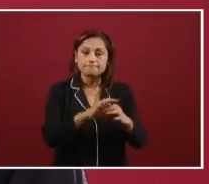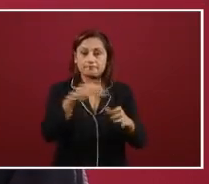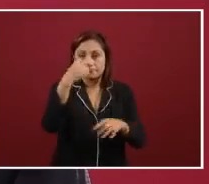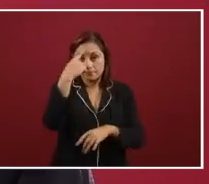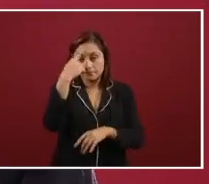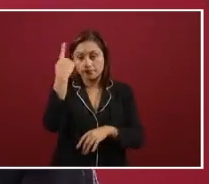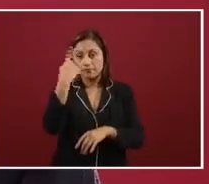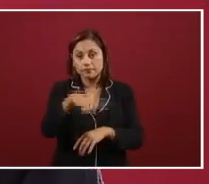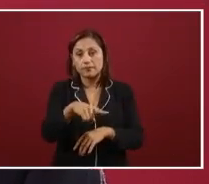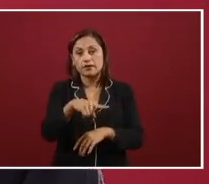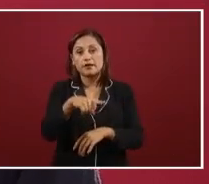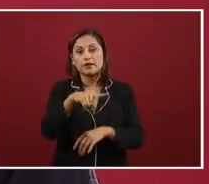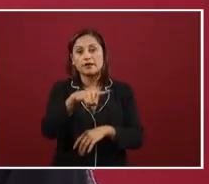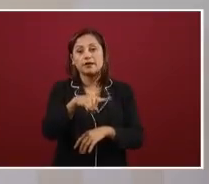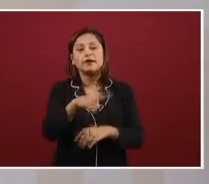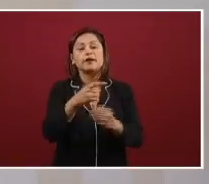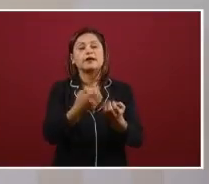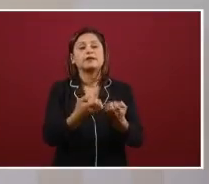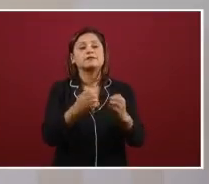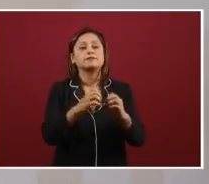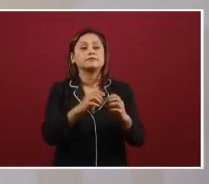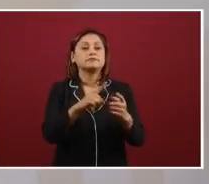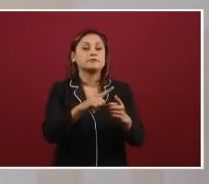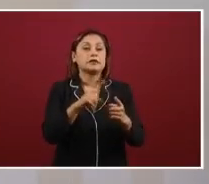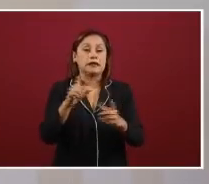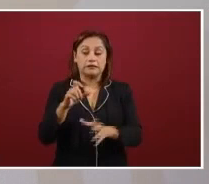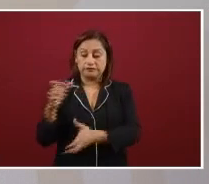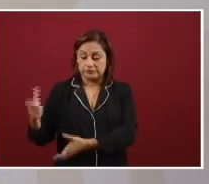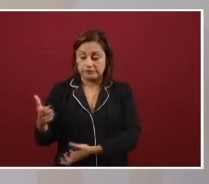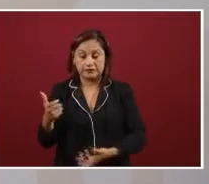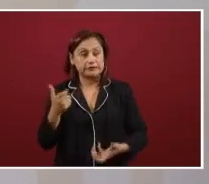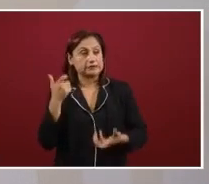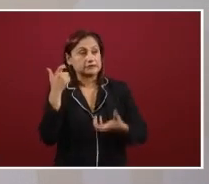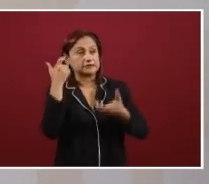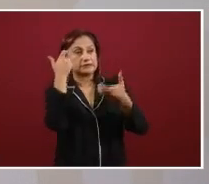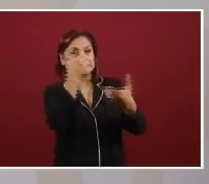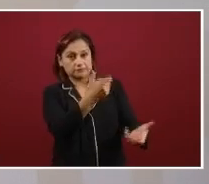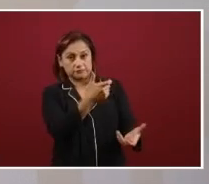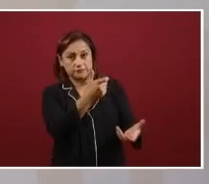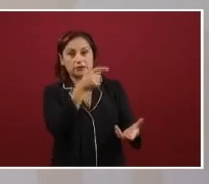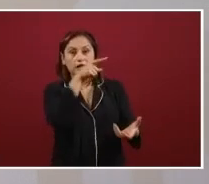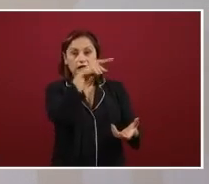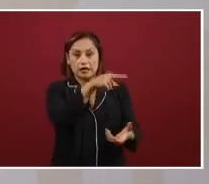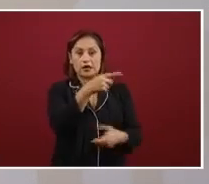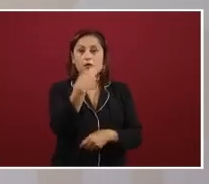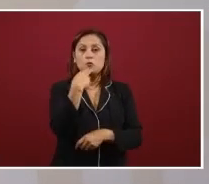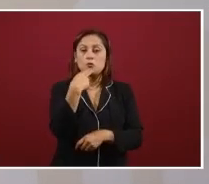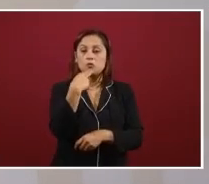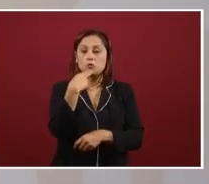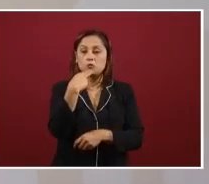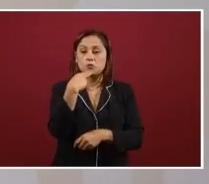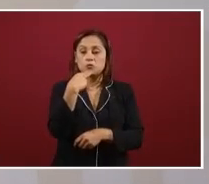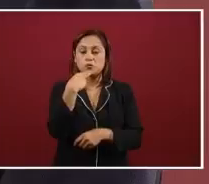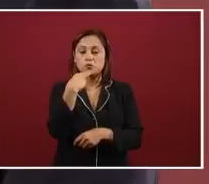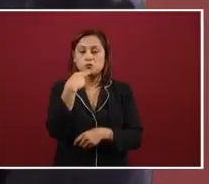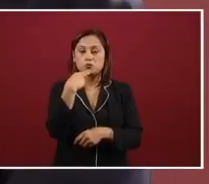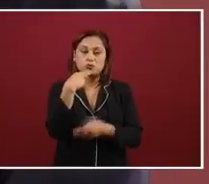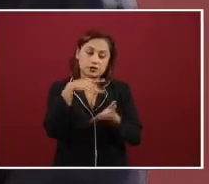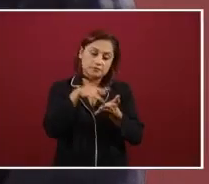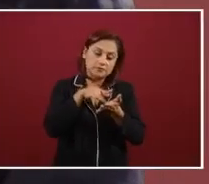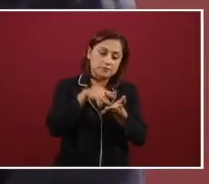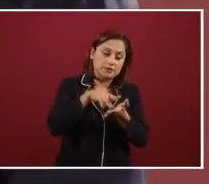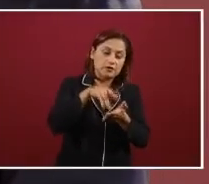lo que se entregue al gobierno de Sonora se utilice para apoyar a los